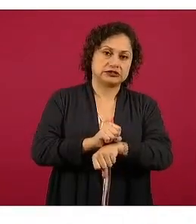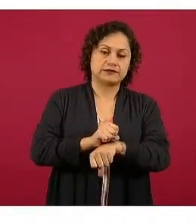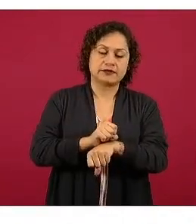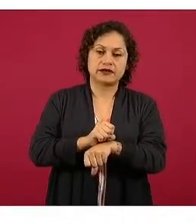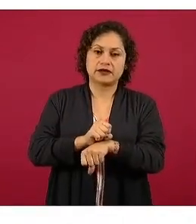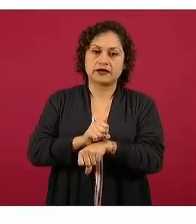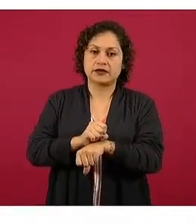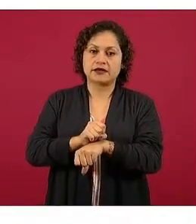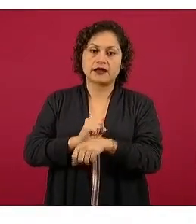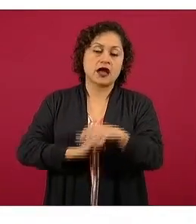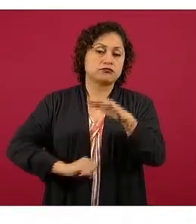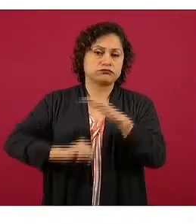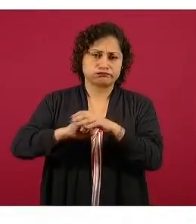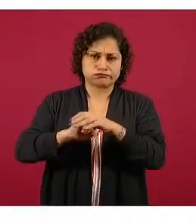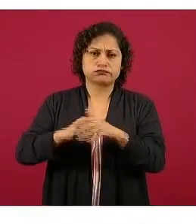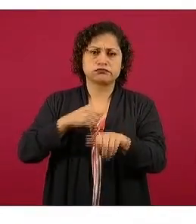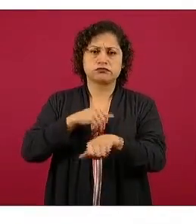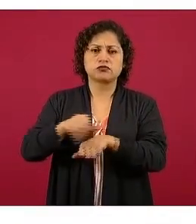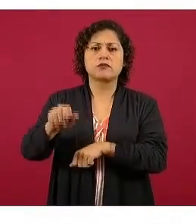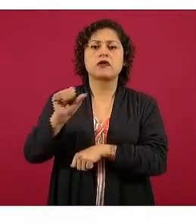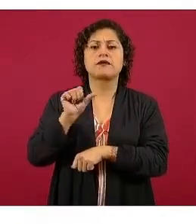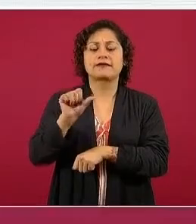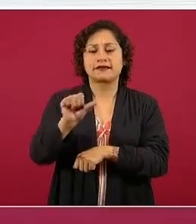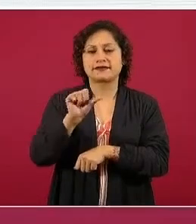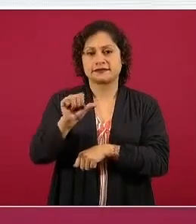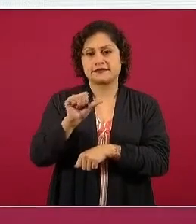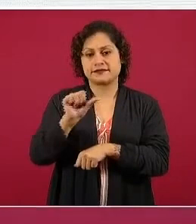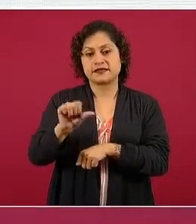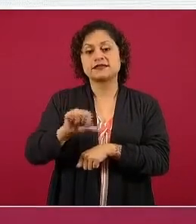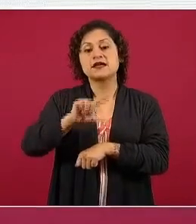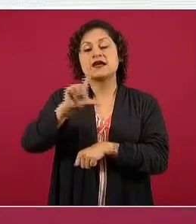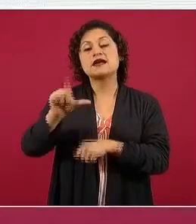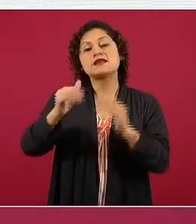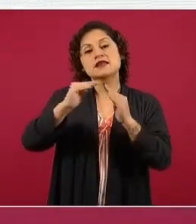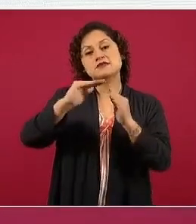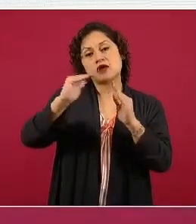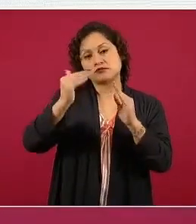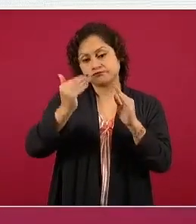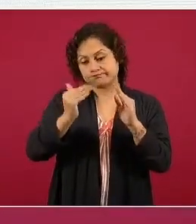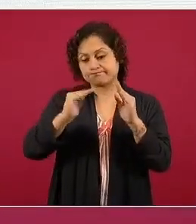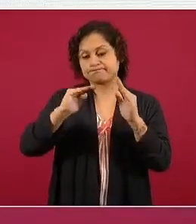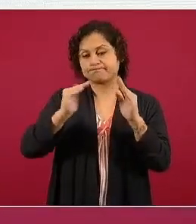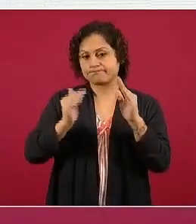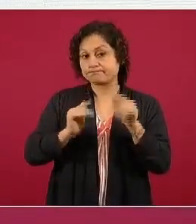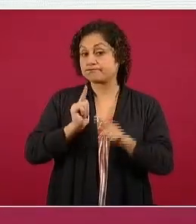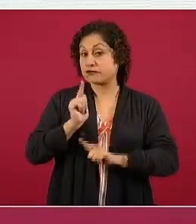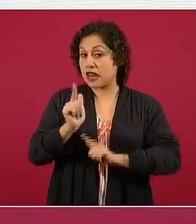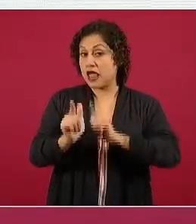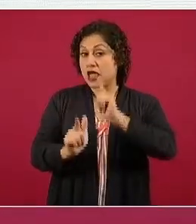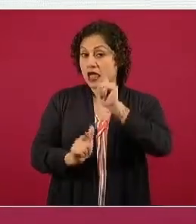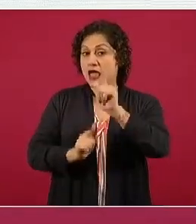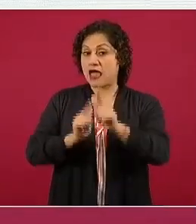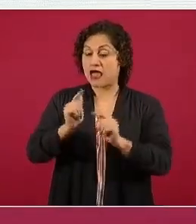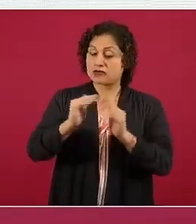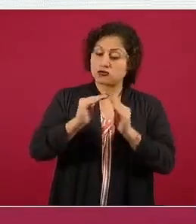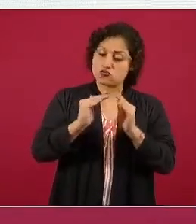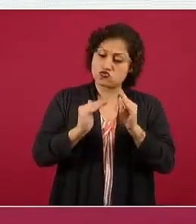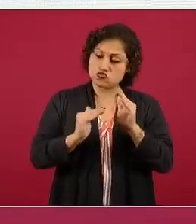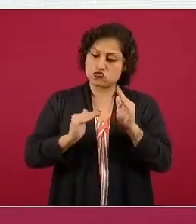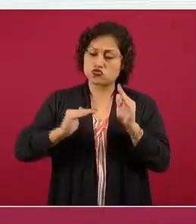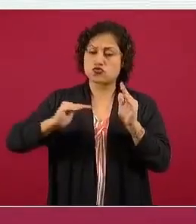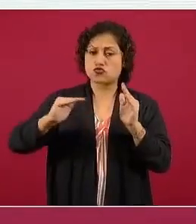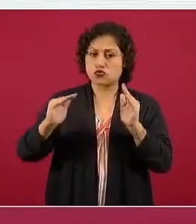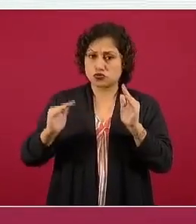inicial en la semana 16, y después de un descenso lento, un poco más de meseta, pero que había llegado